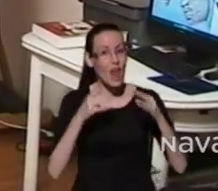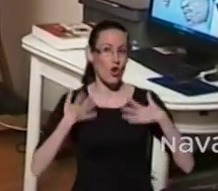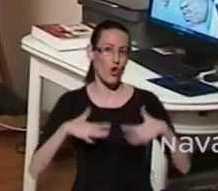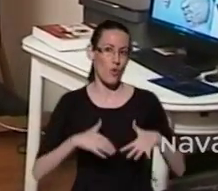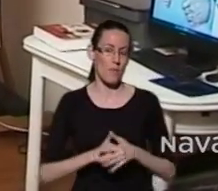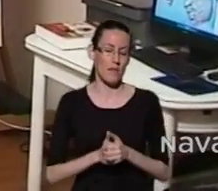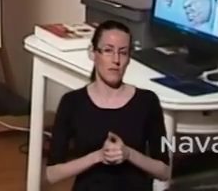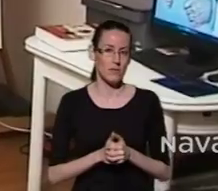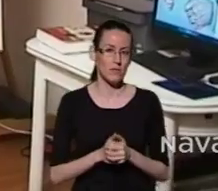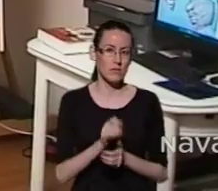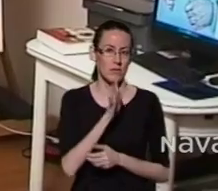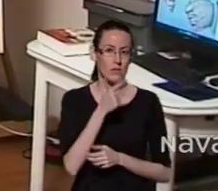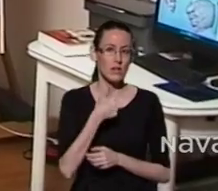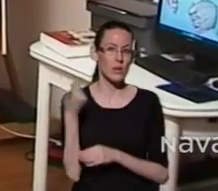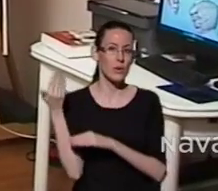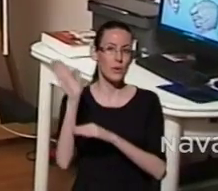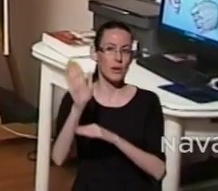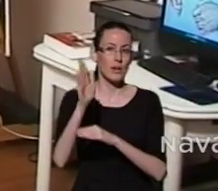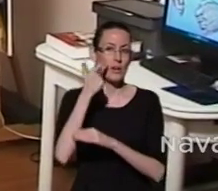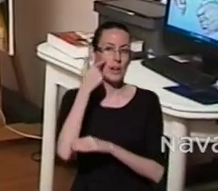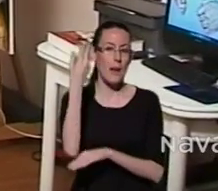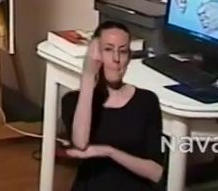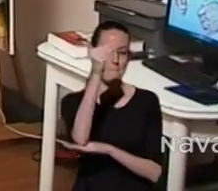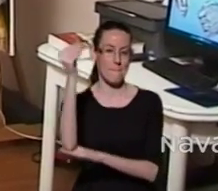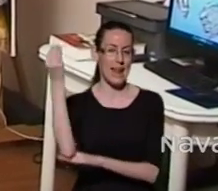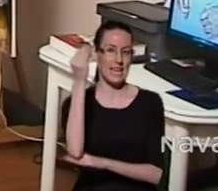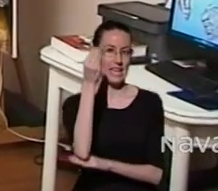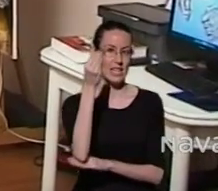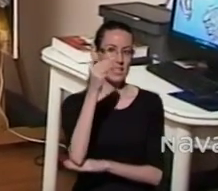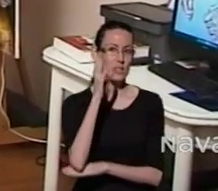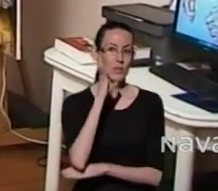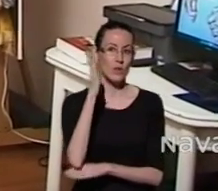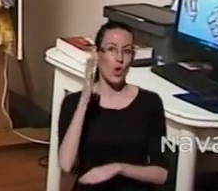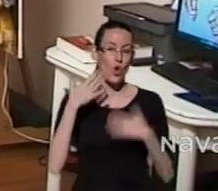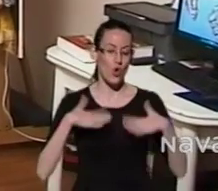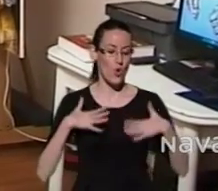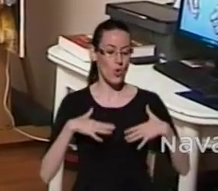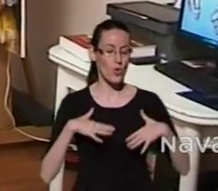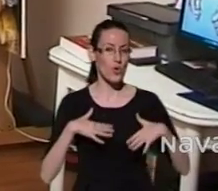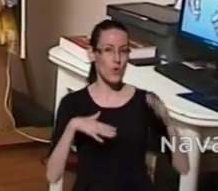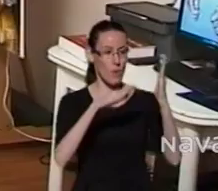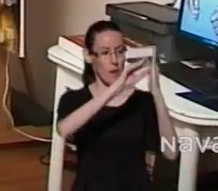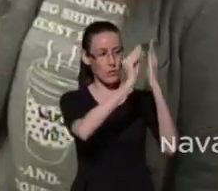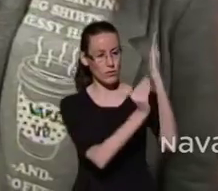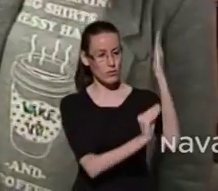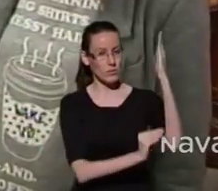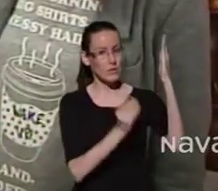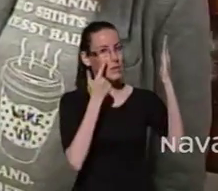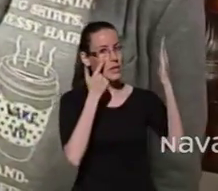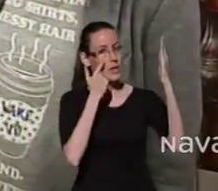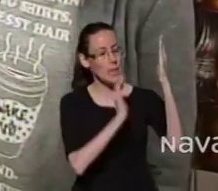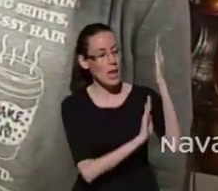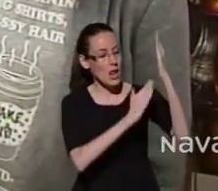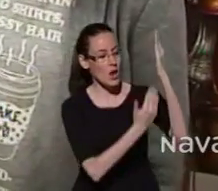Paula, te voy a enseñar los maniquís que utilizo con diferentes ropajes para que me pueda hacer una idea de los pliegues de la ropa,